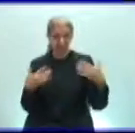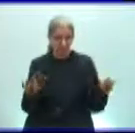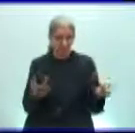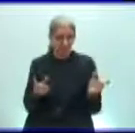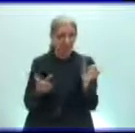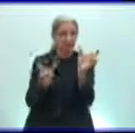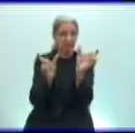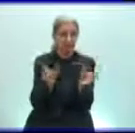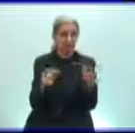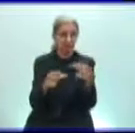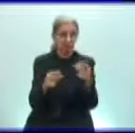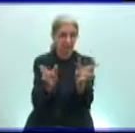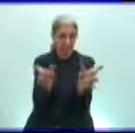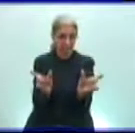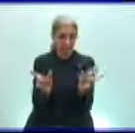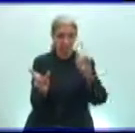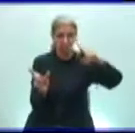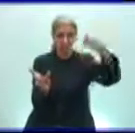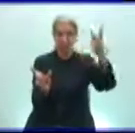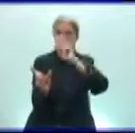la ecuación. Mírenlo ahí.